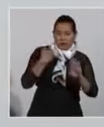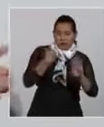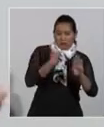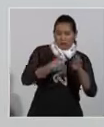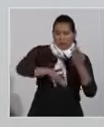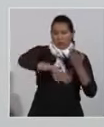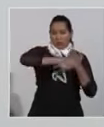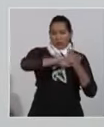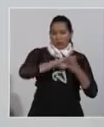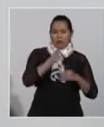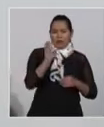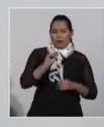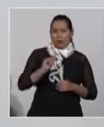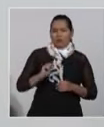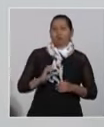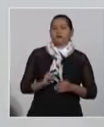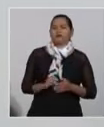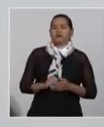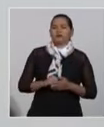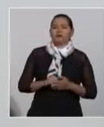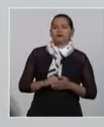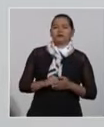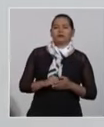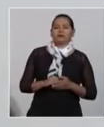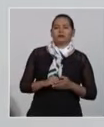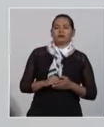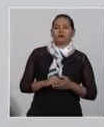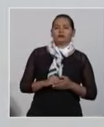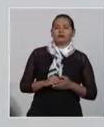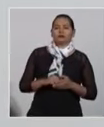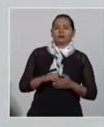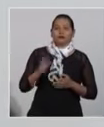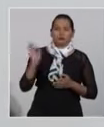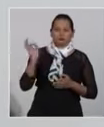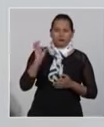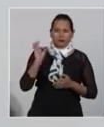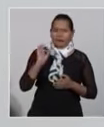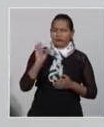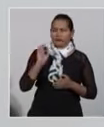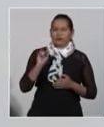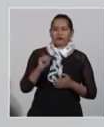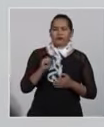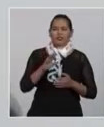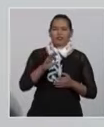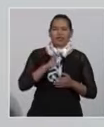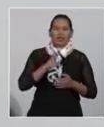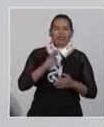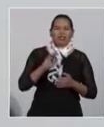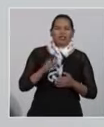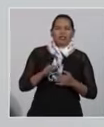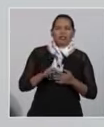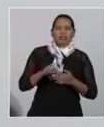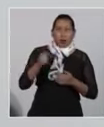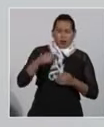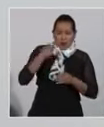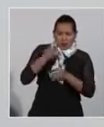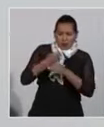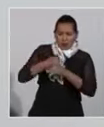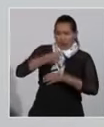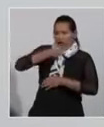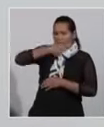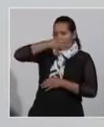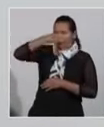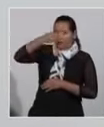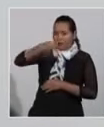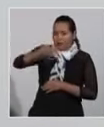a lo largo de este debate a estar formulando descalificaciones contra otras personas. Desde este momento les informo a los candidatos, yo